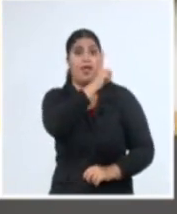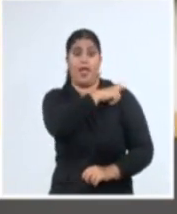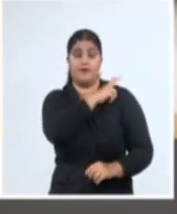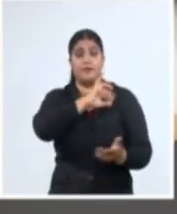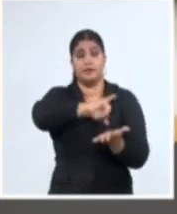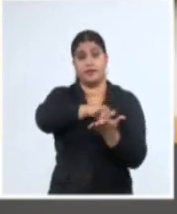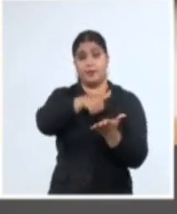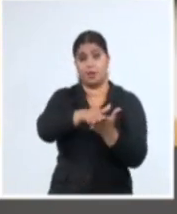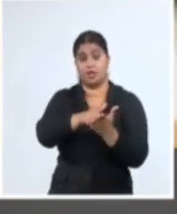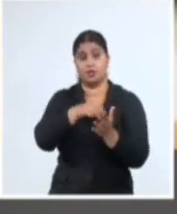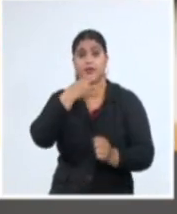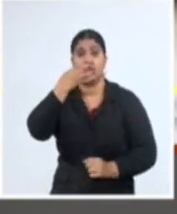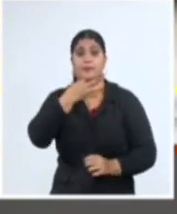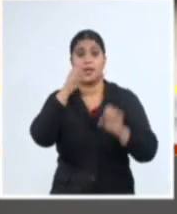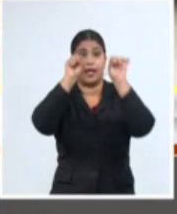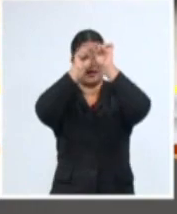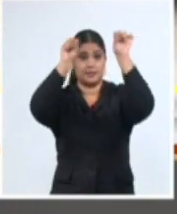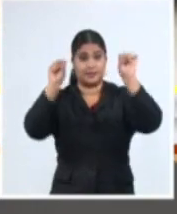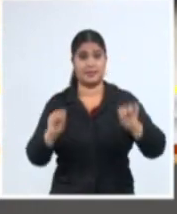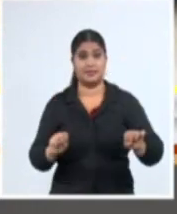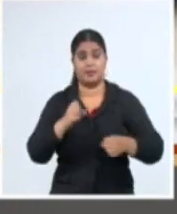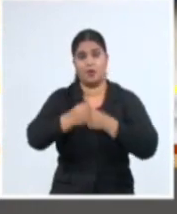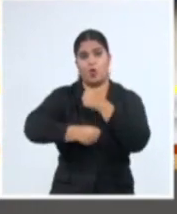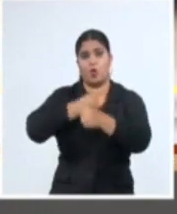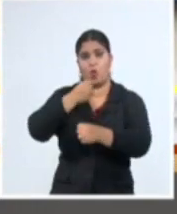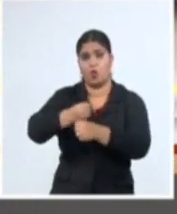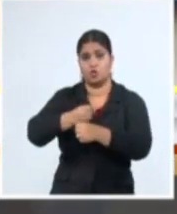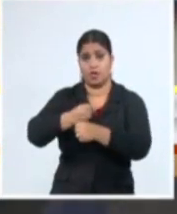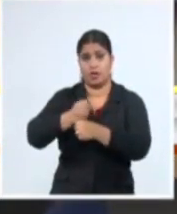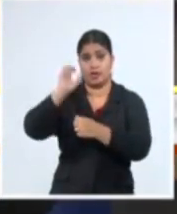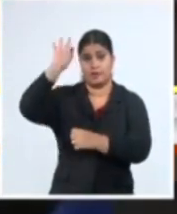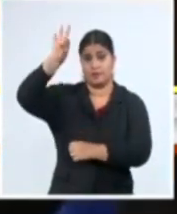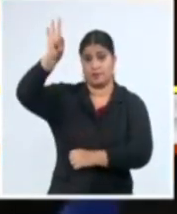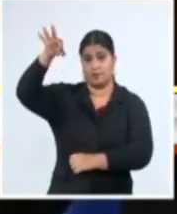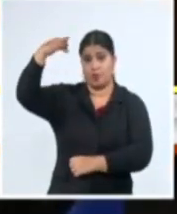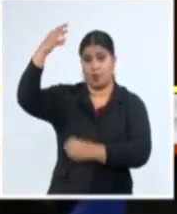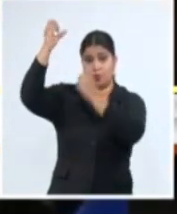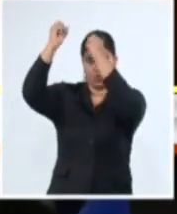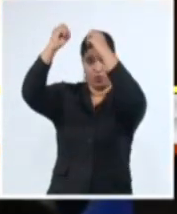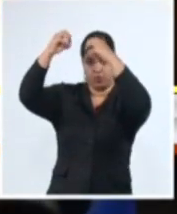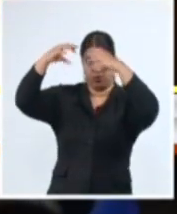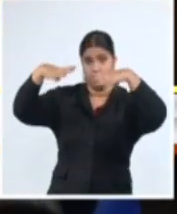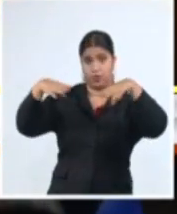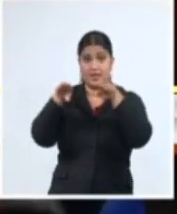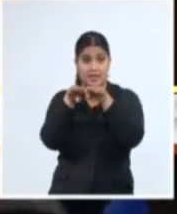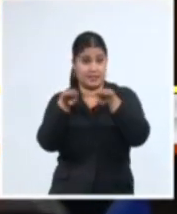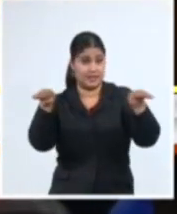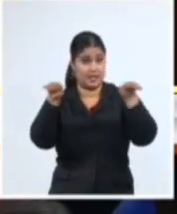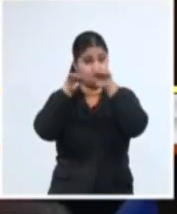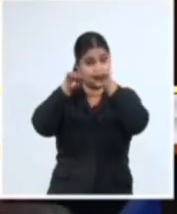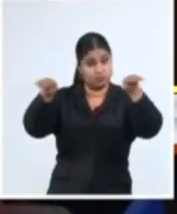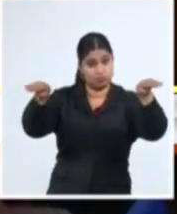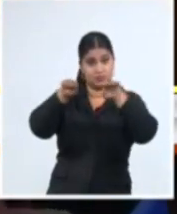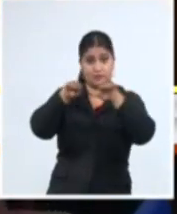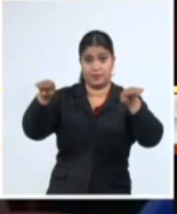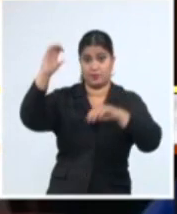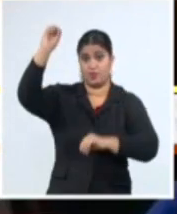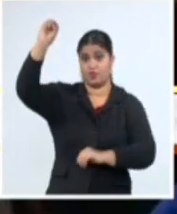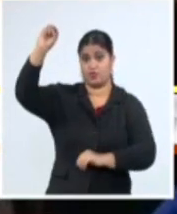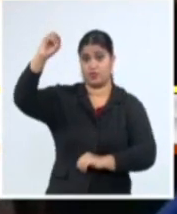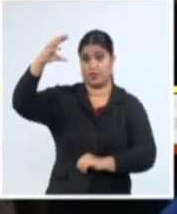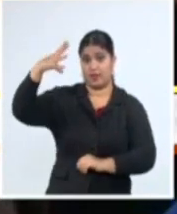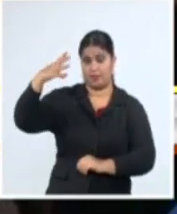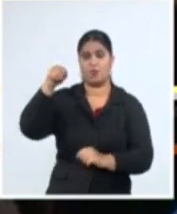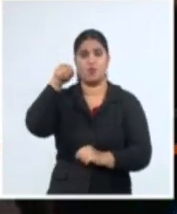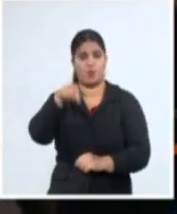que esos sistemas utilizan paneles solares e inversores que convierten la energía solar disponible en energía eléctrica para el consumo